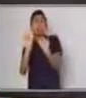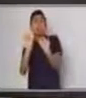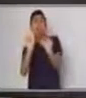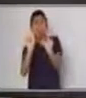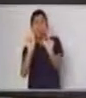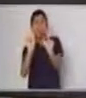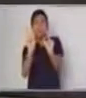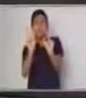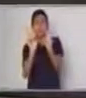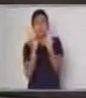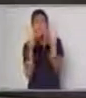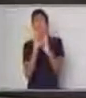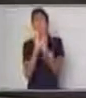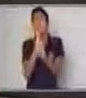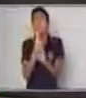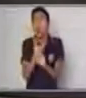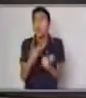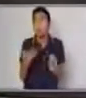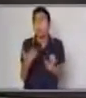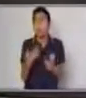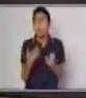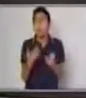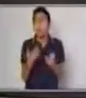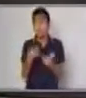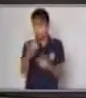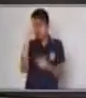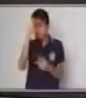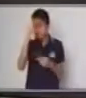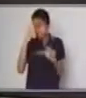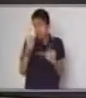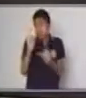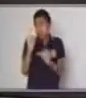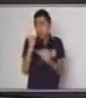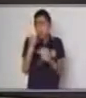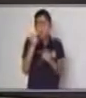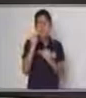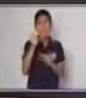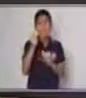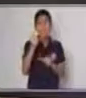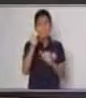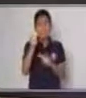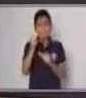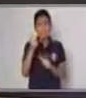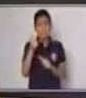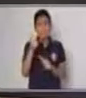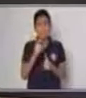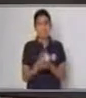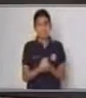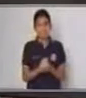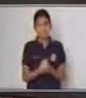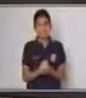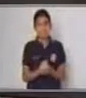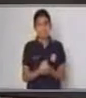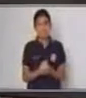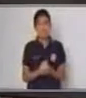30 entre 2. Y esto nos da como resultado